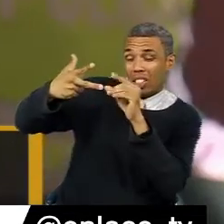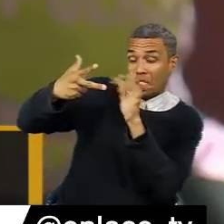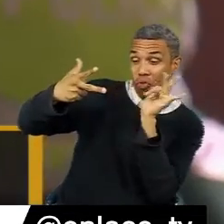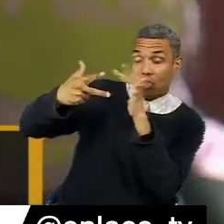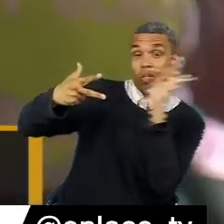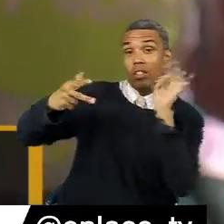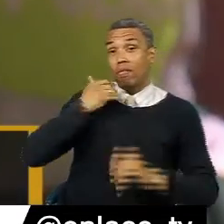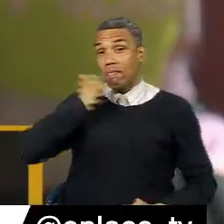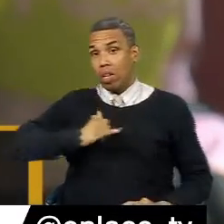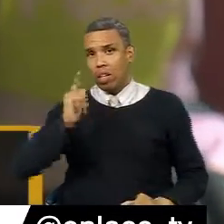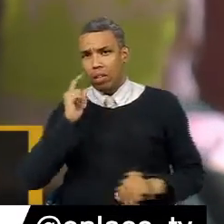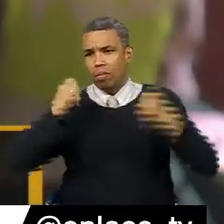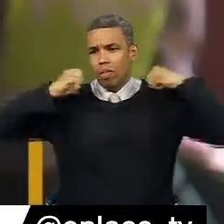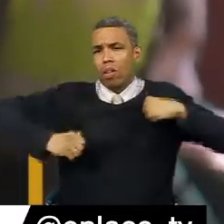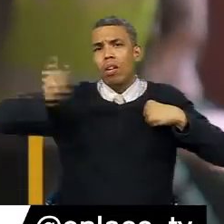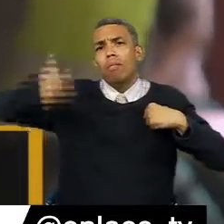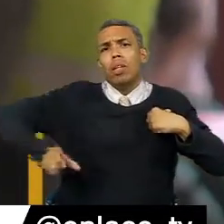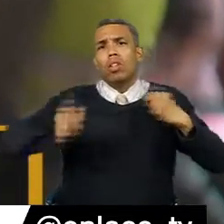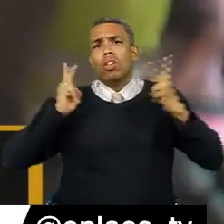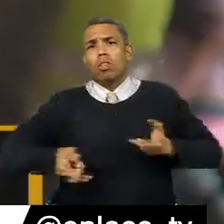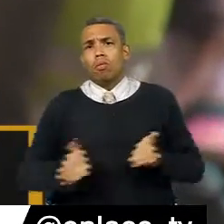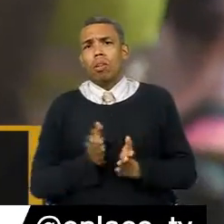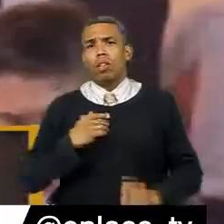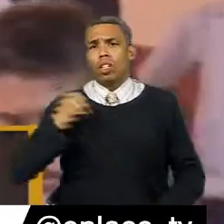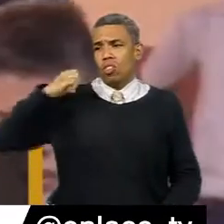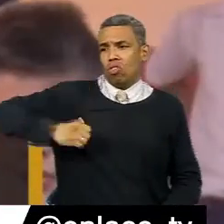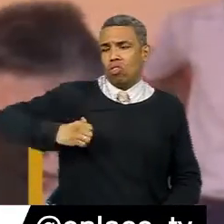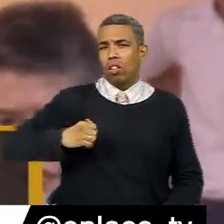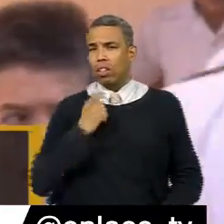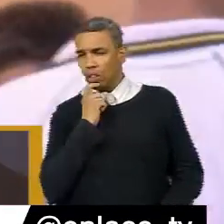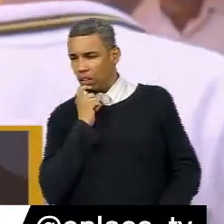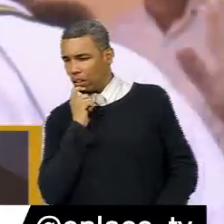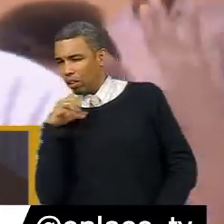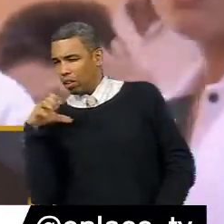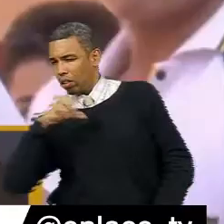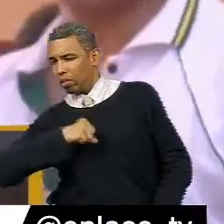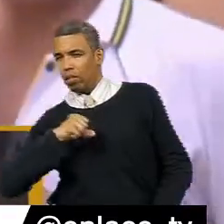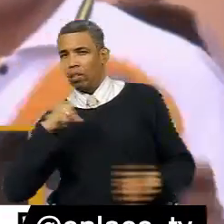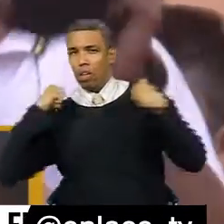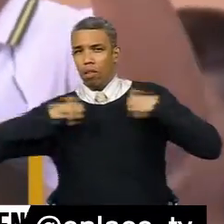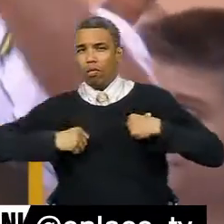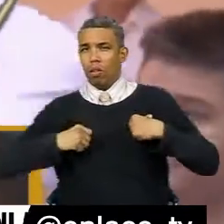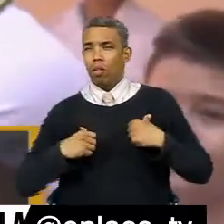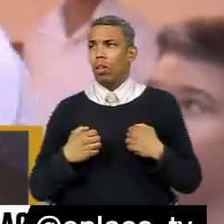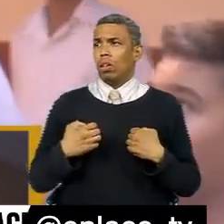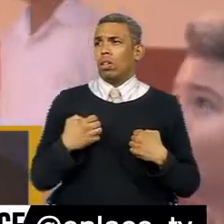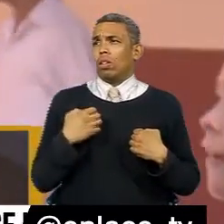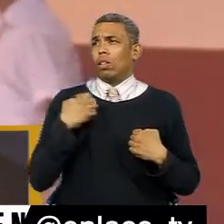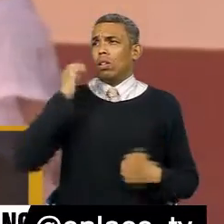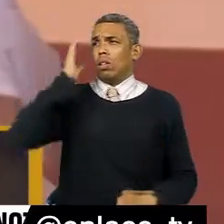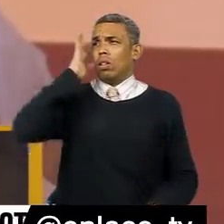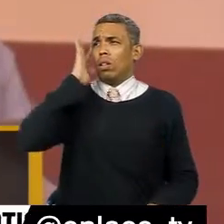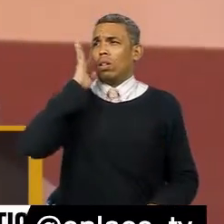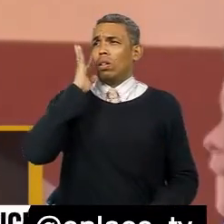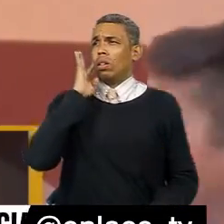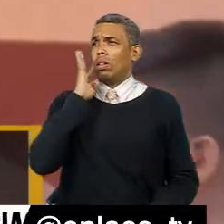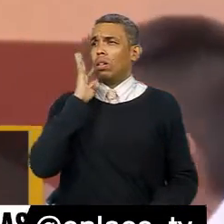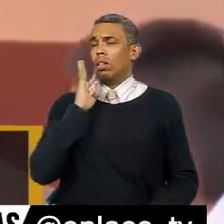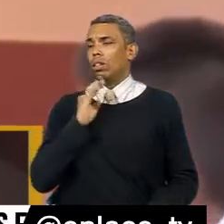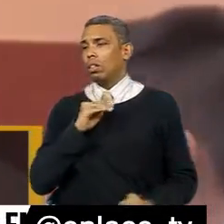los murales de una estudiante en la que caninos se mostraron inquietos. Afortunadamente no se encontró ningún alucinógeno, solamente por ahí el